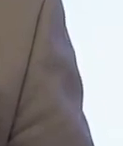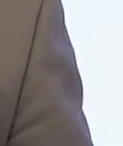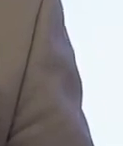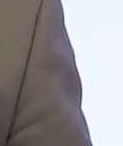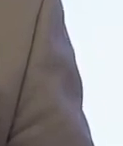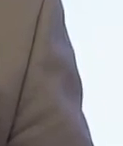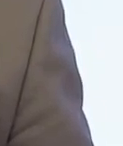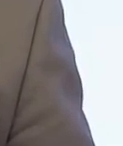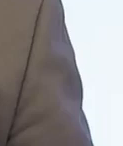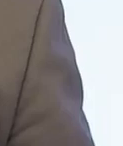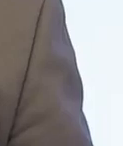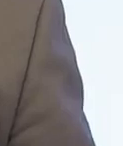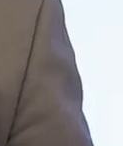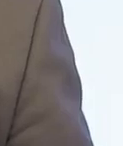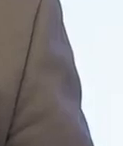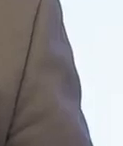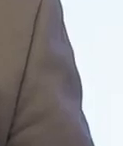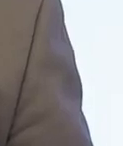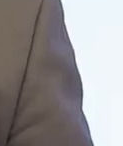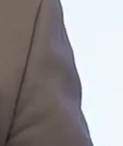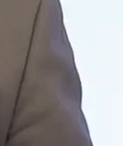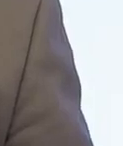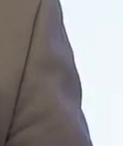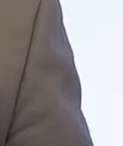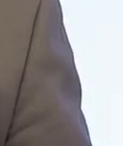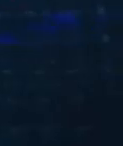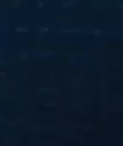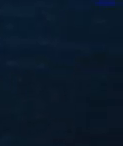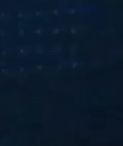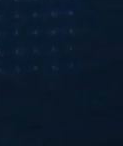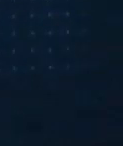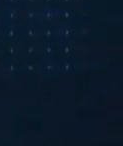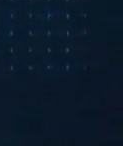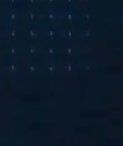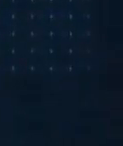mira este punto su amigo Cachito Vera.